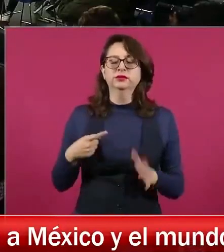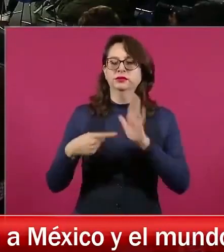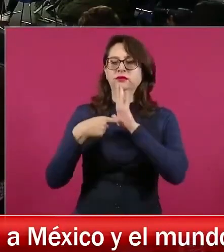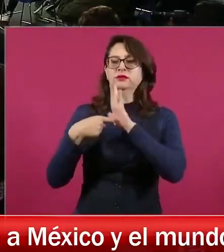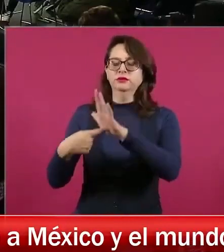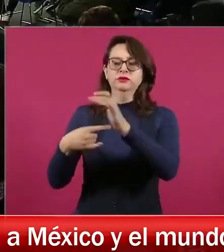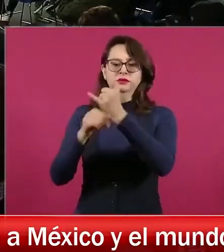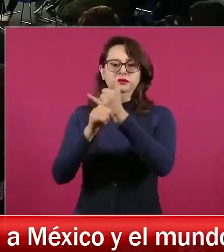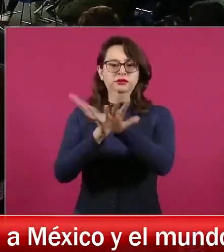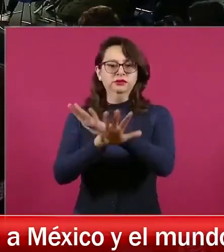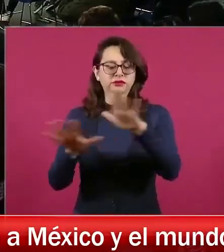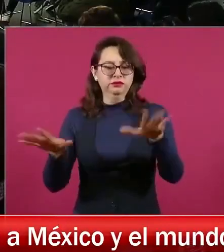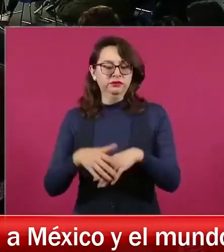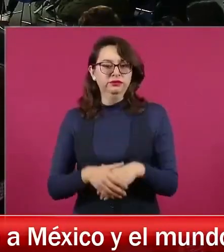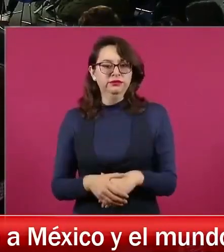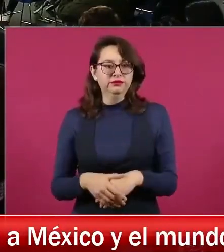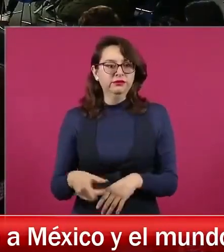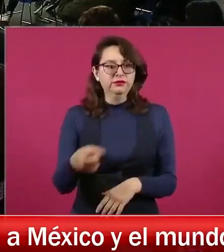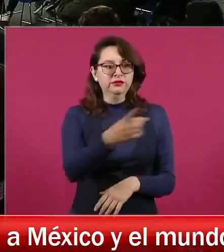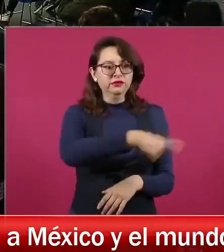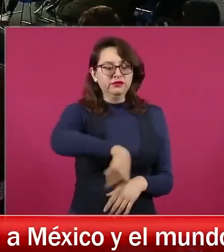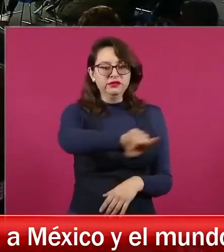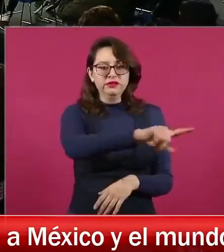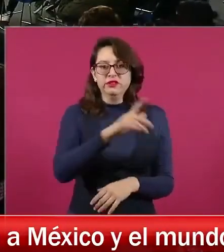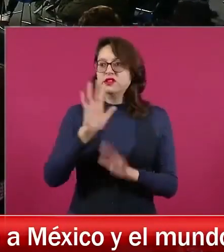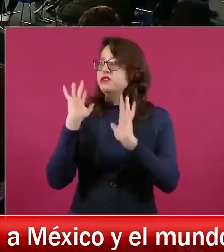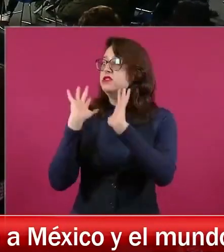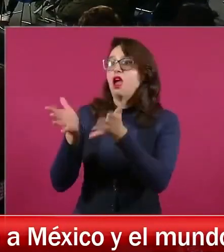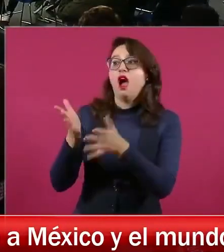ya quisieran que yo no hablara de eso